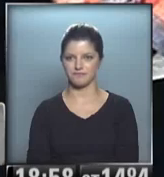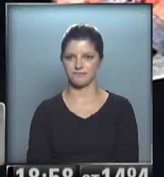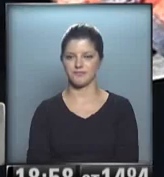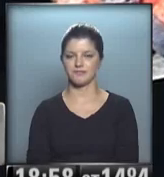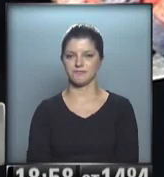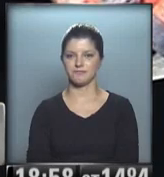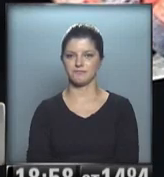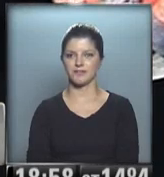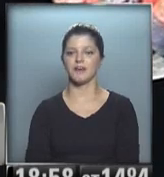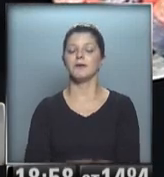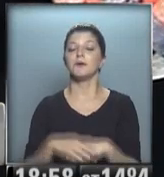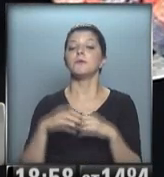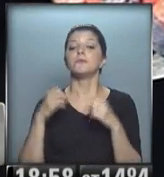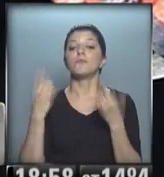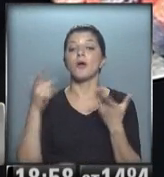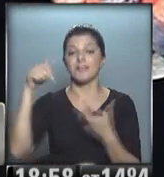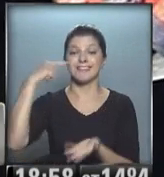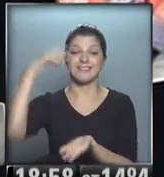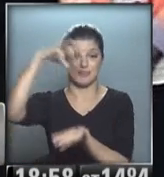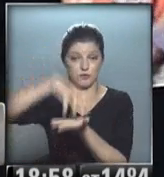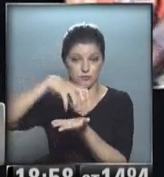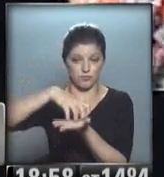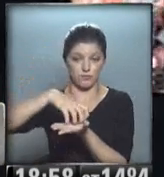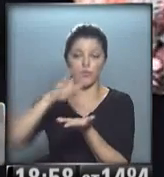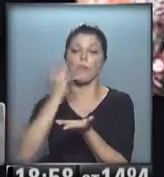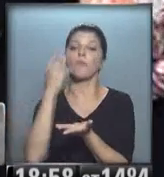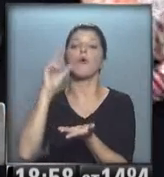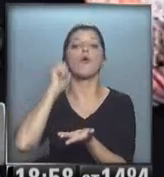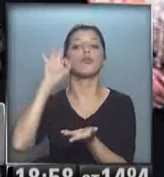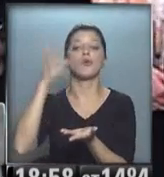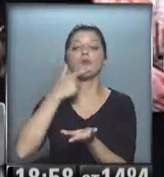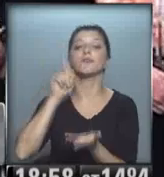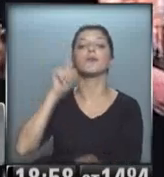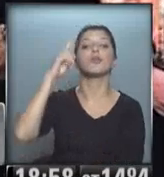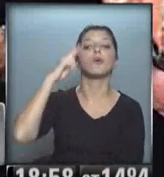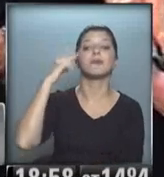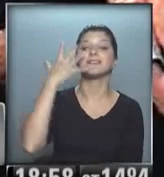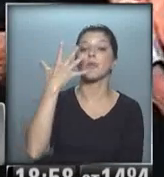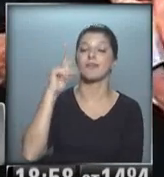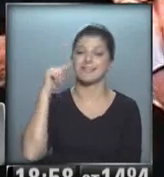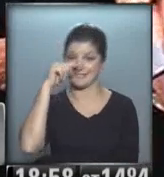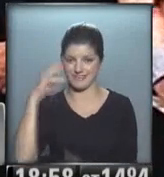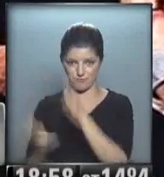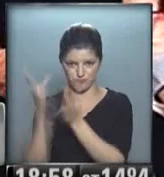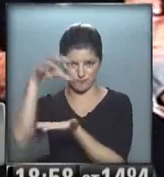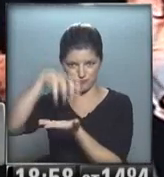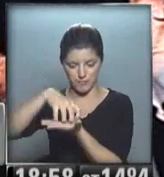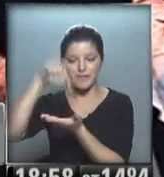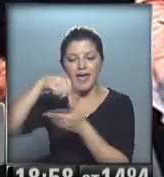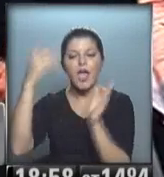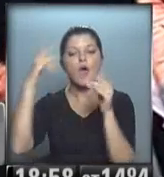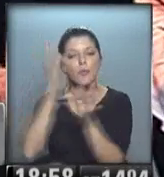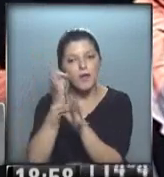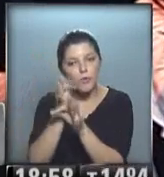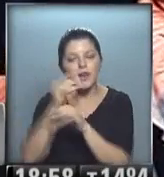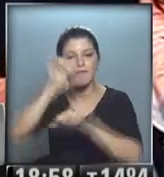Bueno, este es un instituto que creó el doctor Mario Burgos allá por el año 57, y sentó una escuela de microscopía electrónica